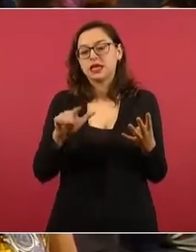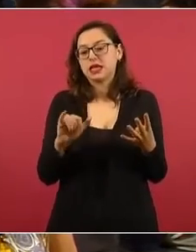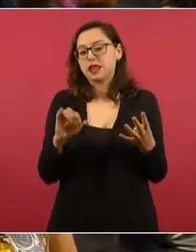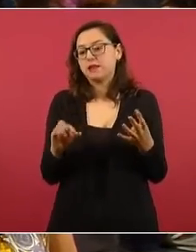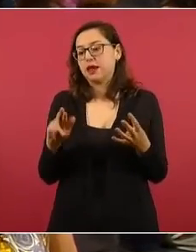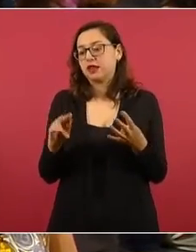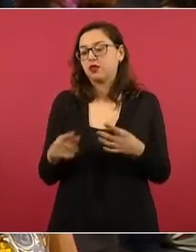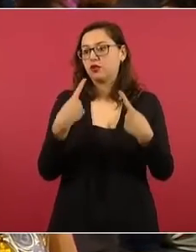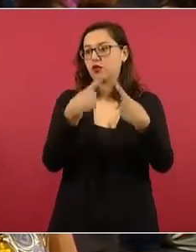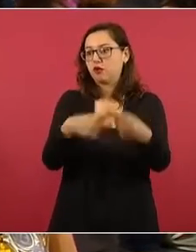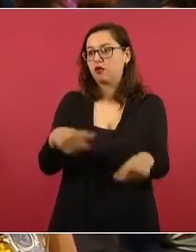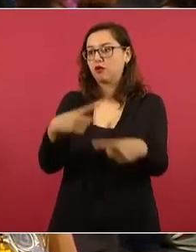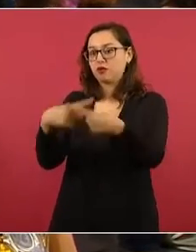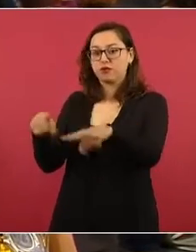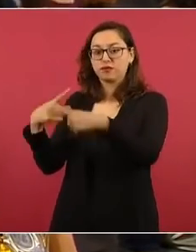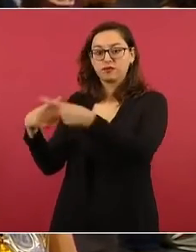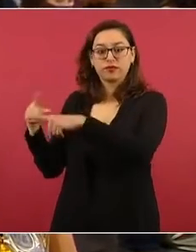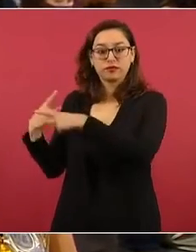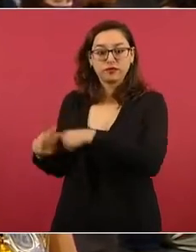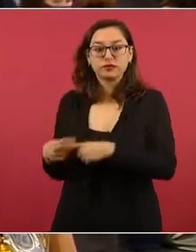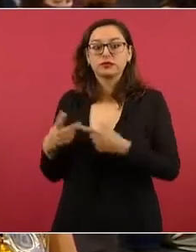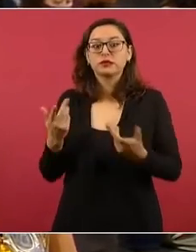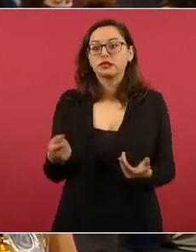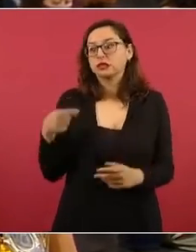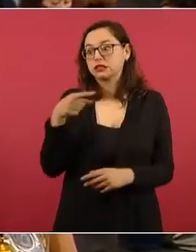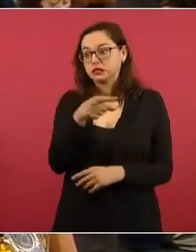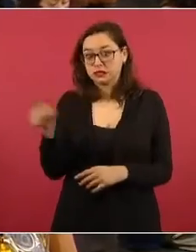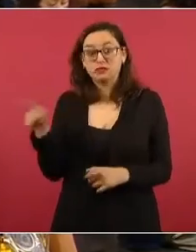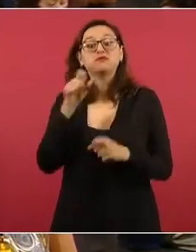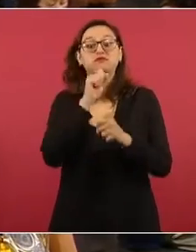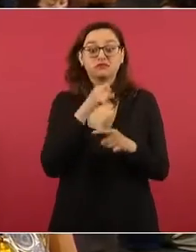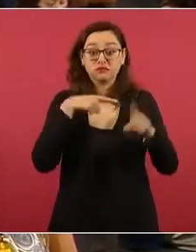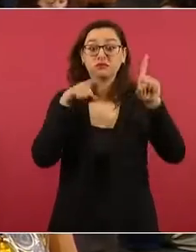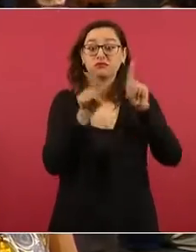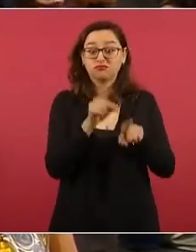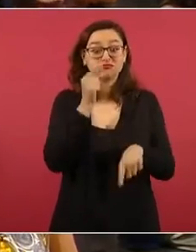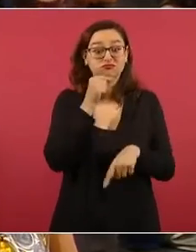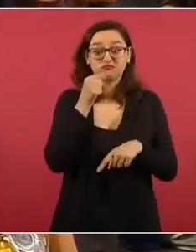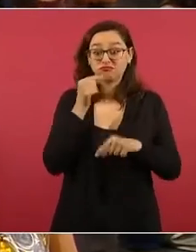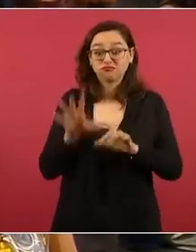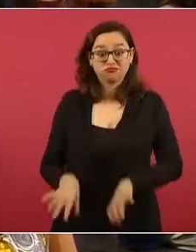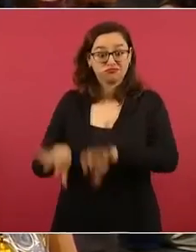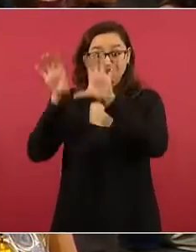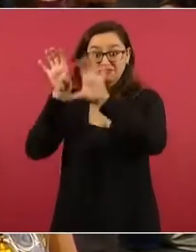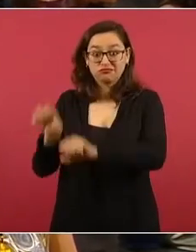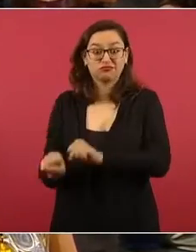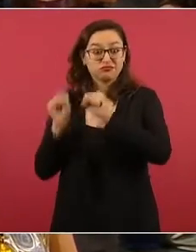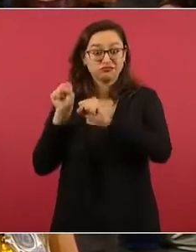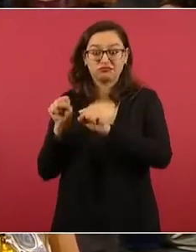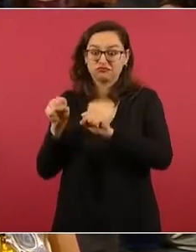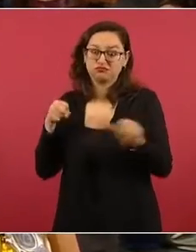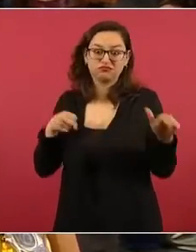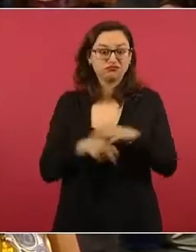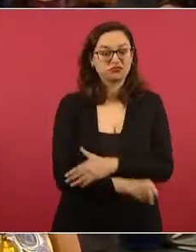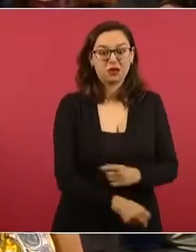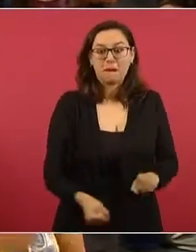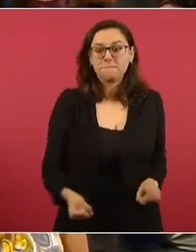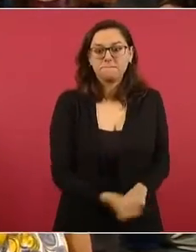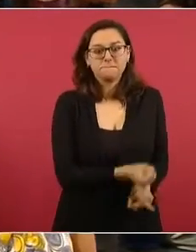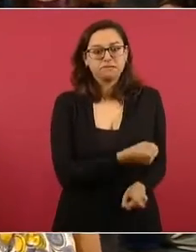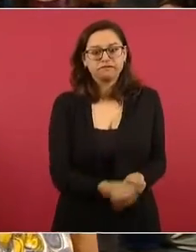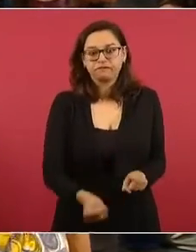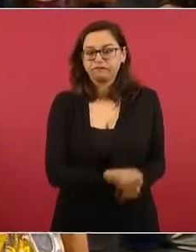Telles Hernández de Radio Búfalo fueron levantados y golpeados al estilo del crimen organizado.